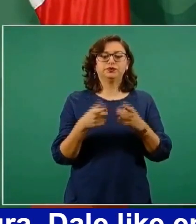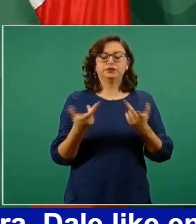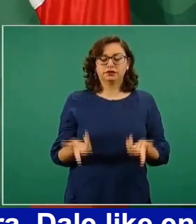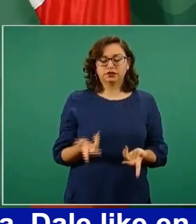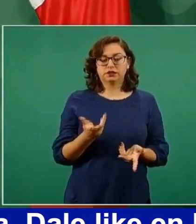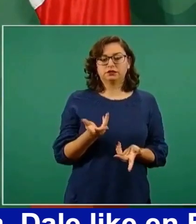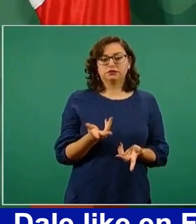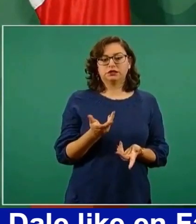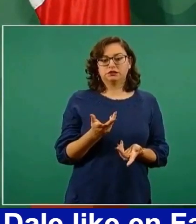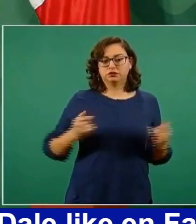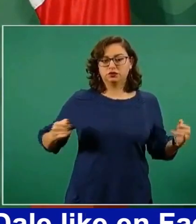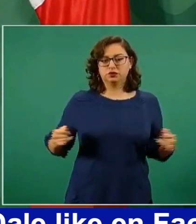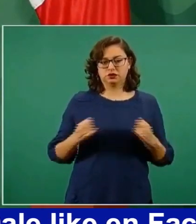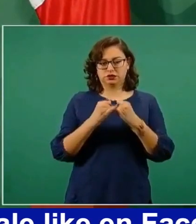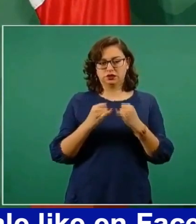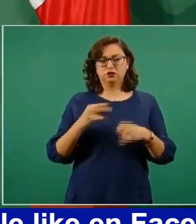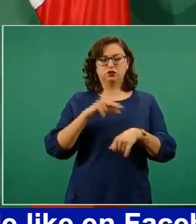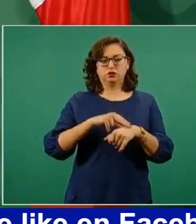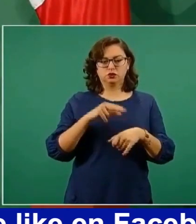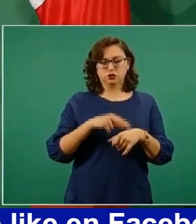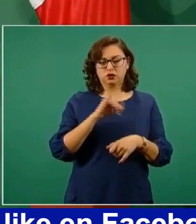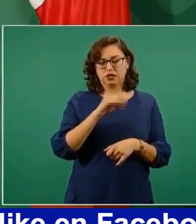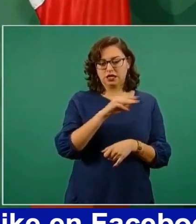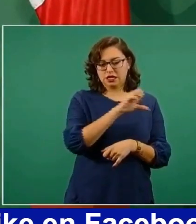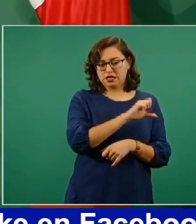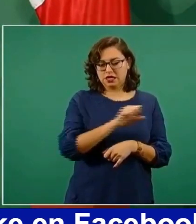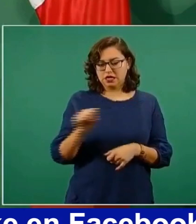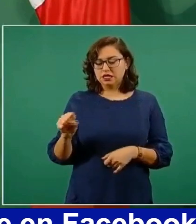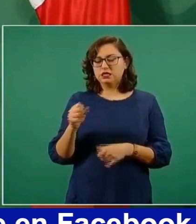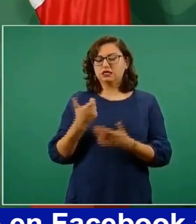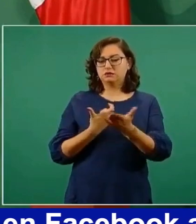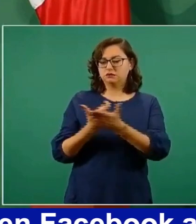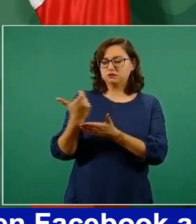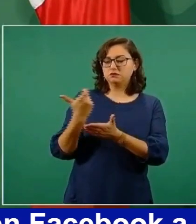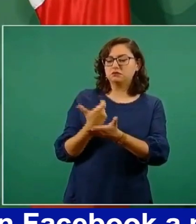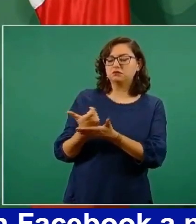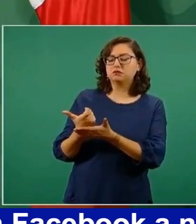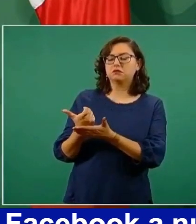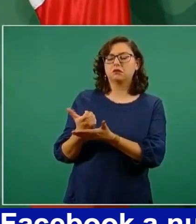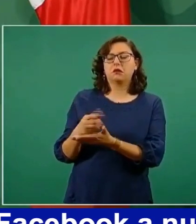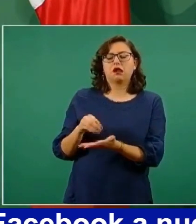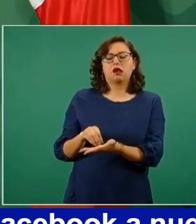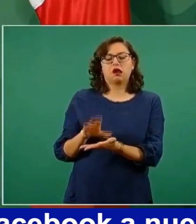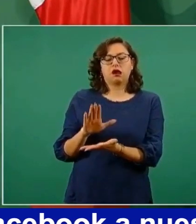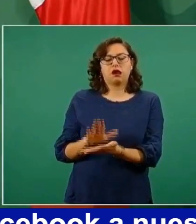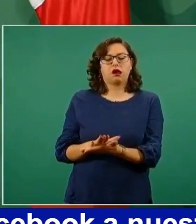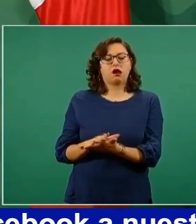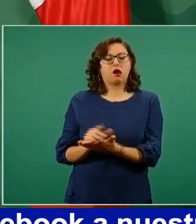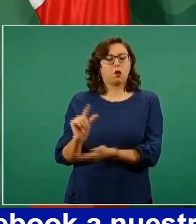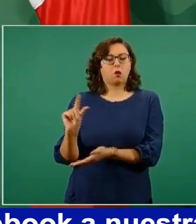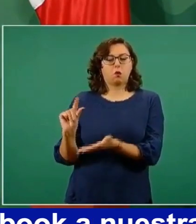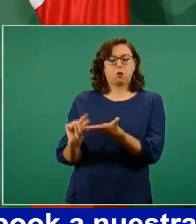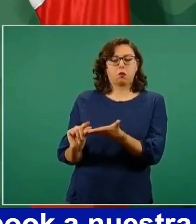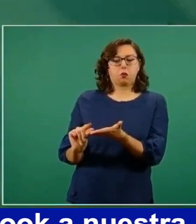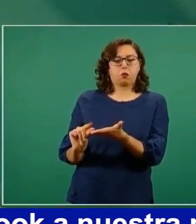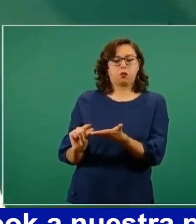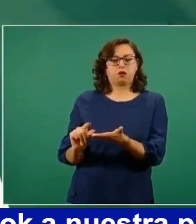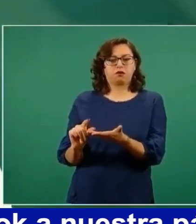porque también era una figura de evasión de pago de impuestos, afectación a